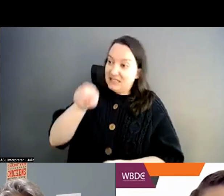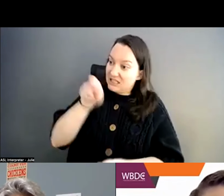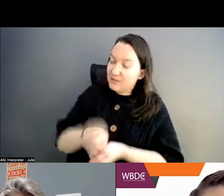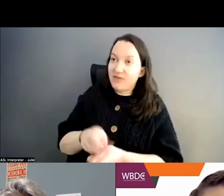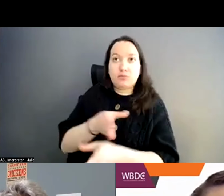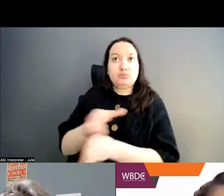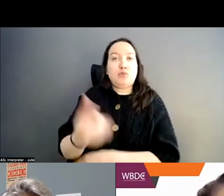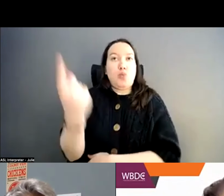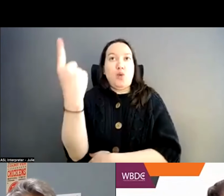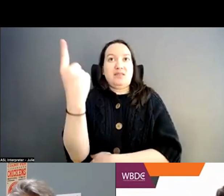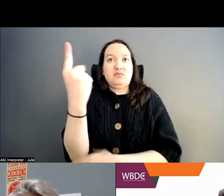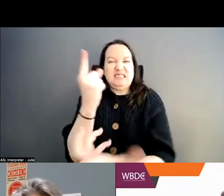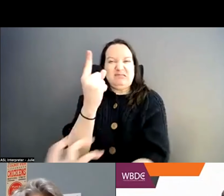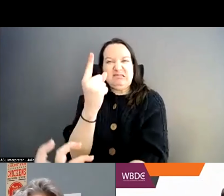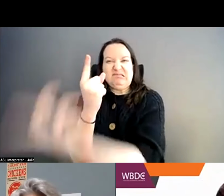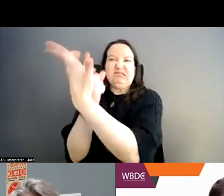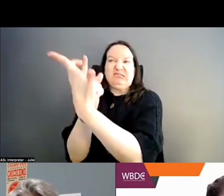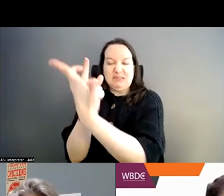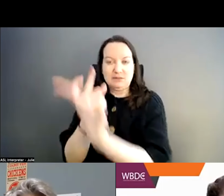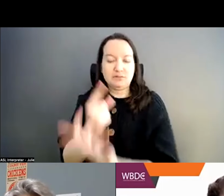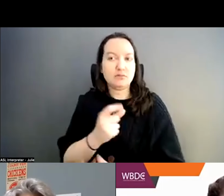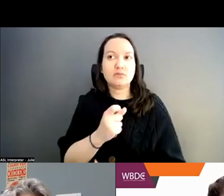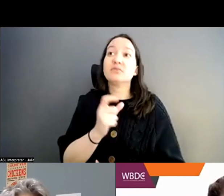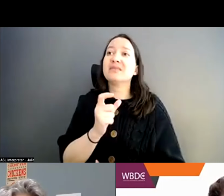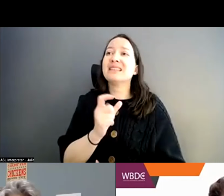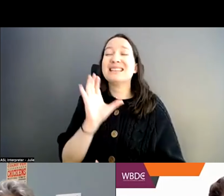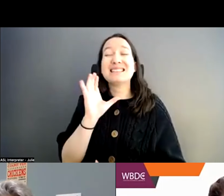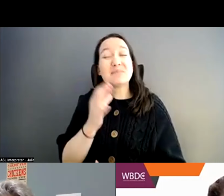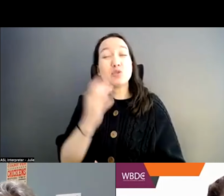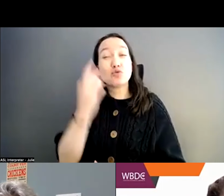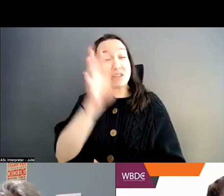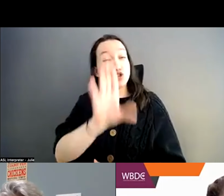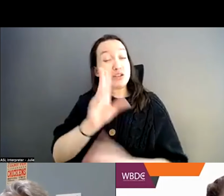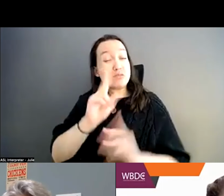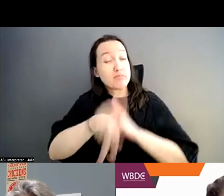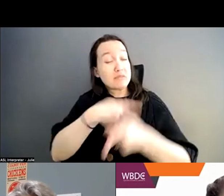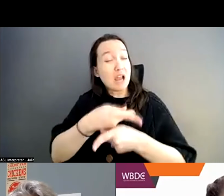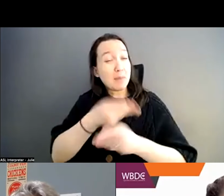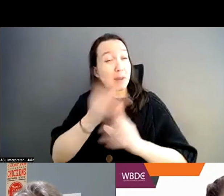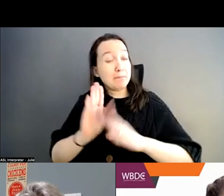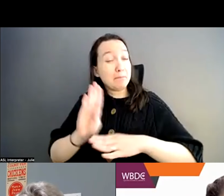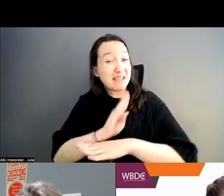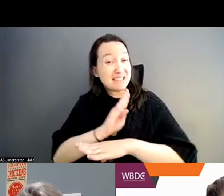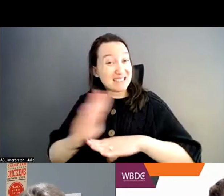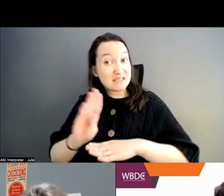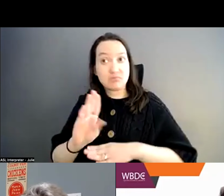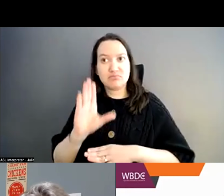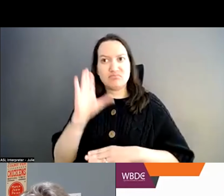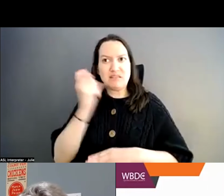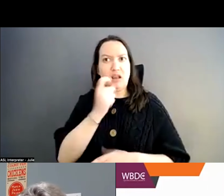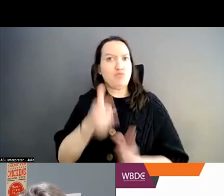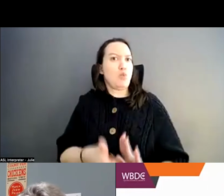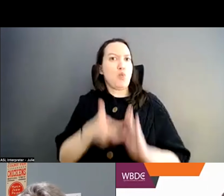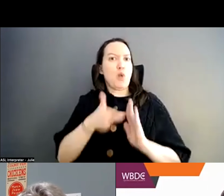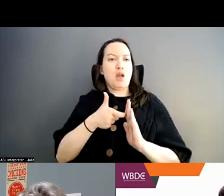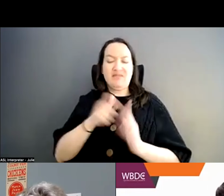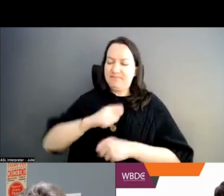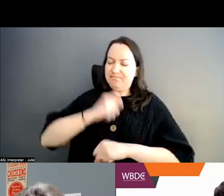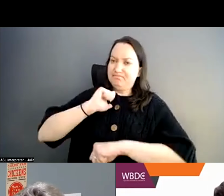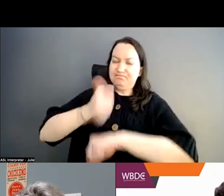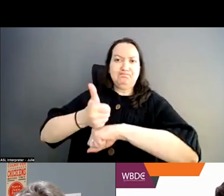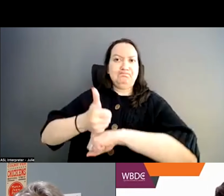manera correcta realmente. Y si ustedes pueden, porque parece que debido al negocio y el modelo de negocio no